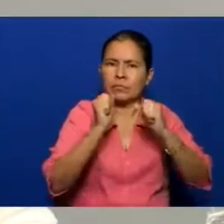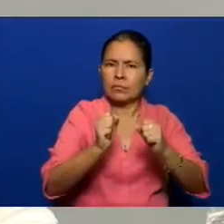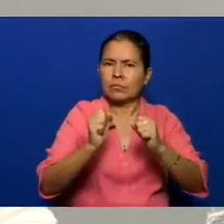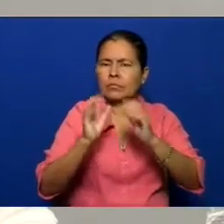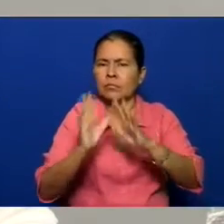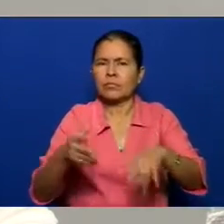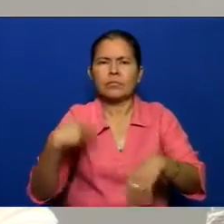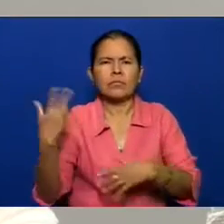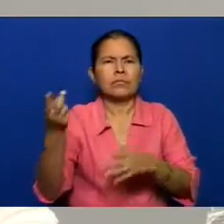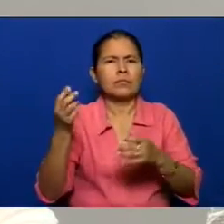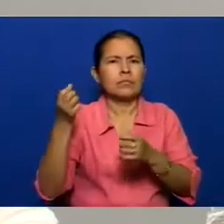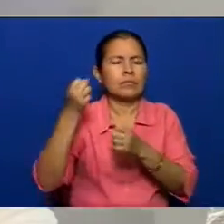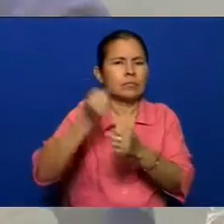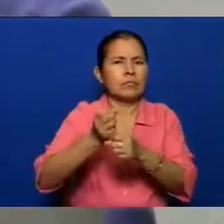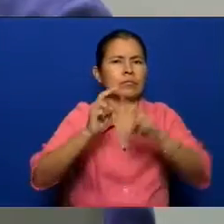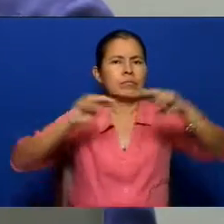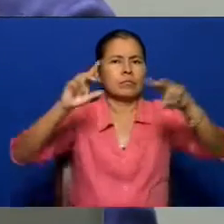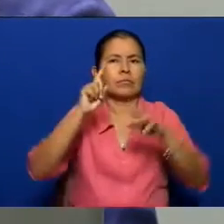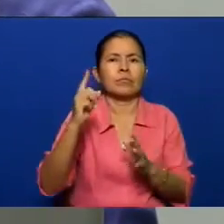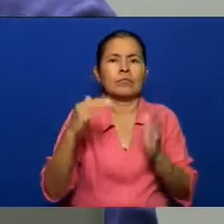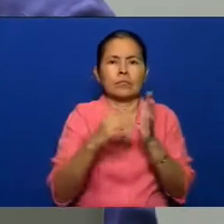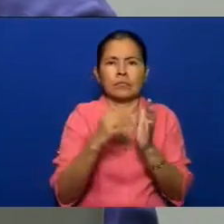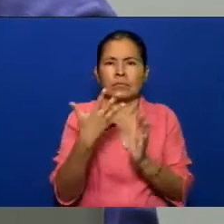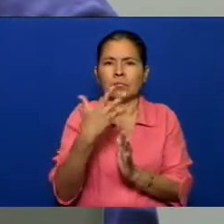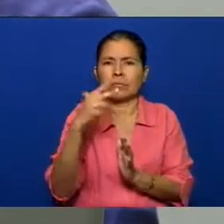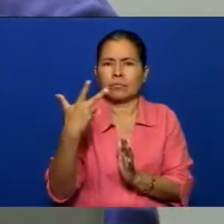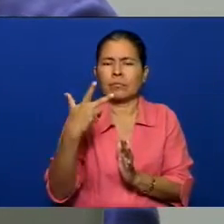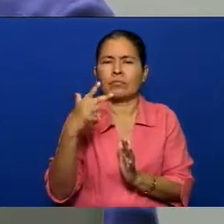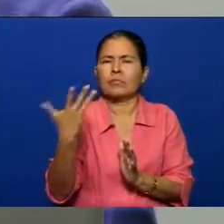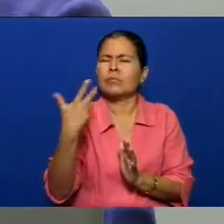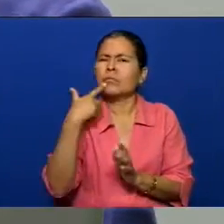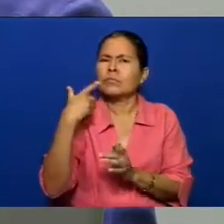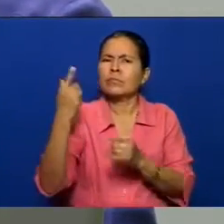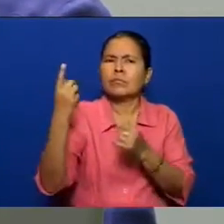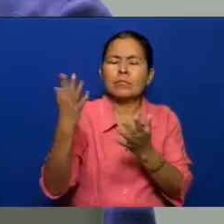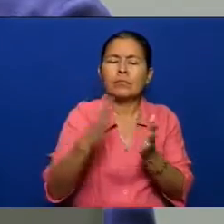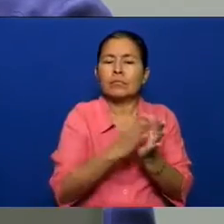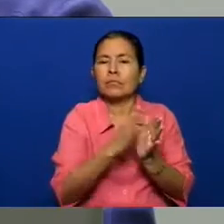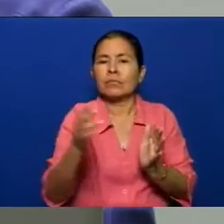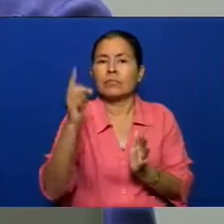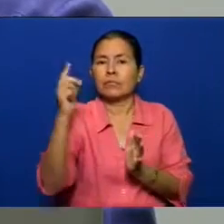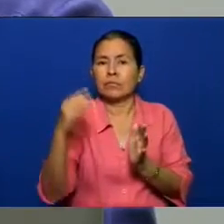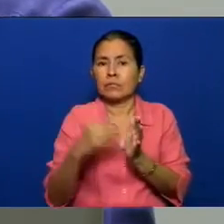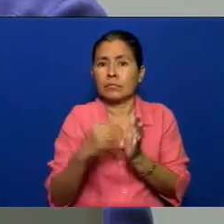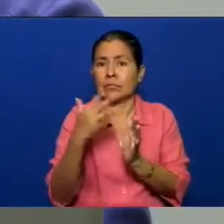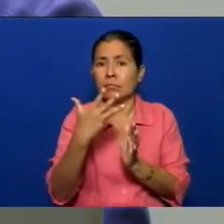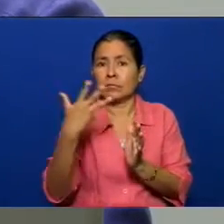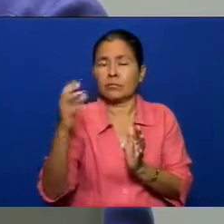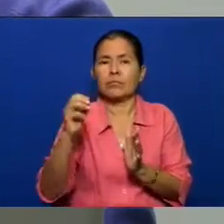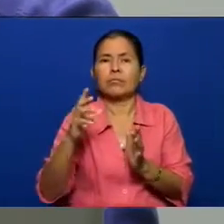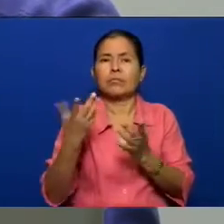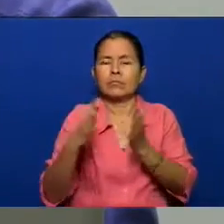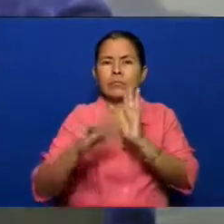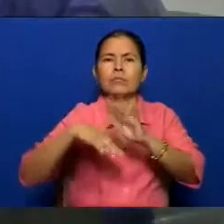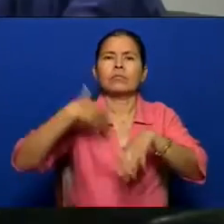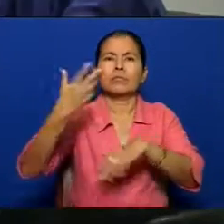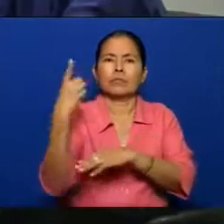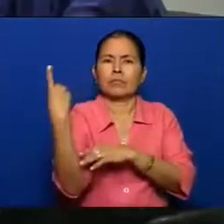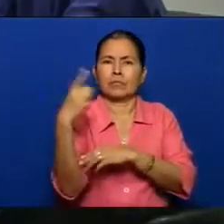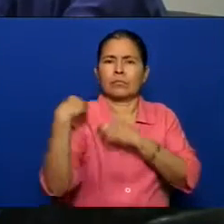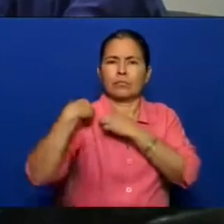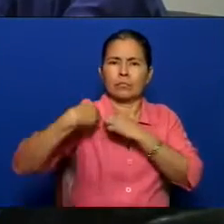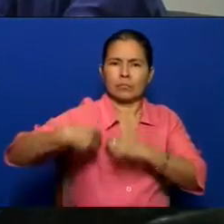Naciones Unidas en 1989, entró en vigencia en 1990 y es el tratado de derechos humanos que